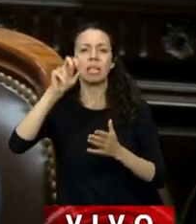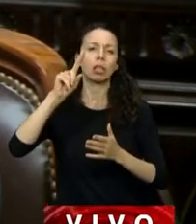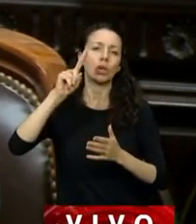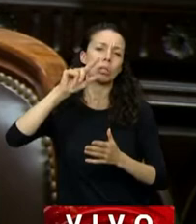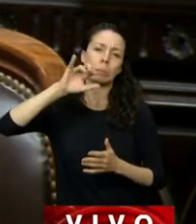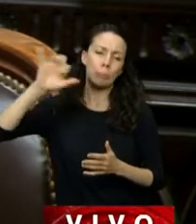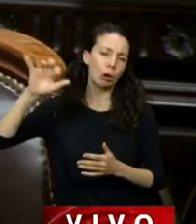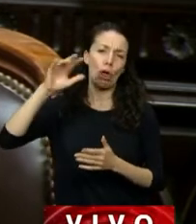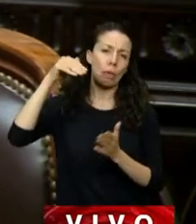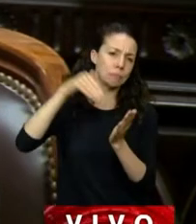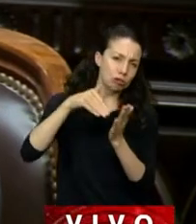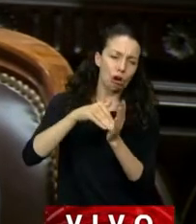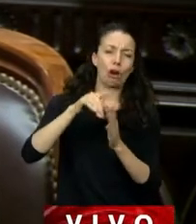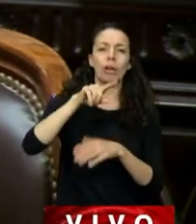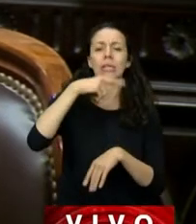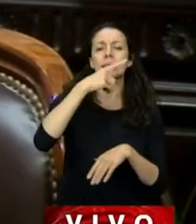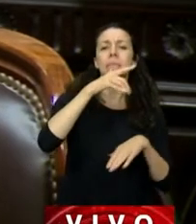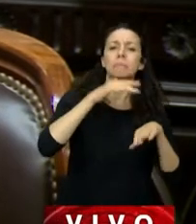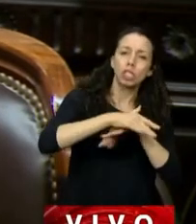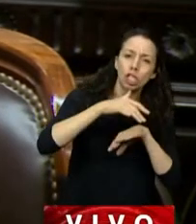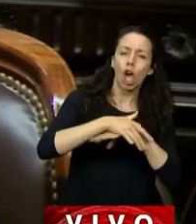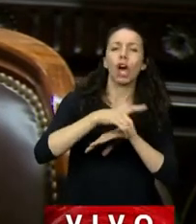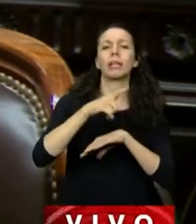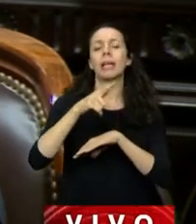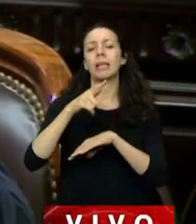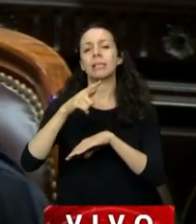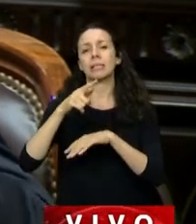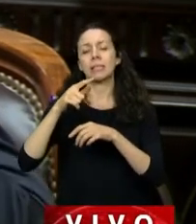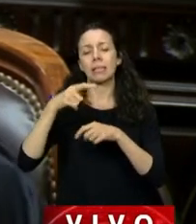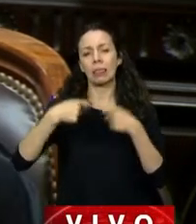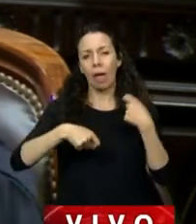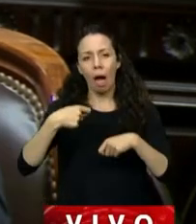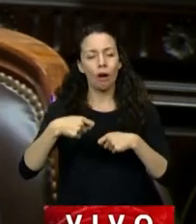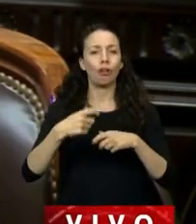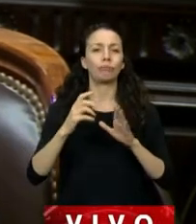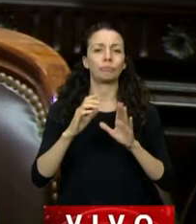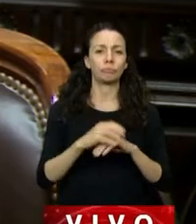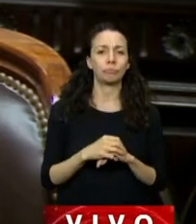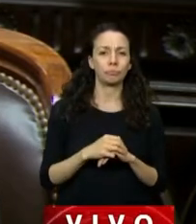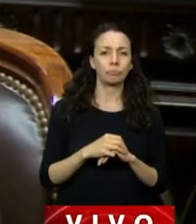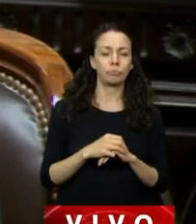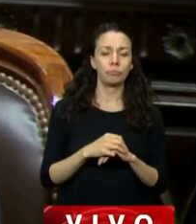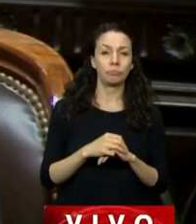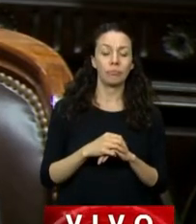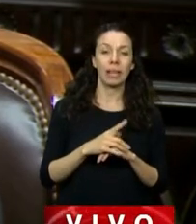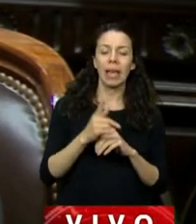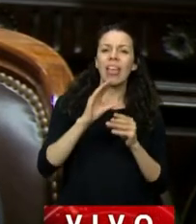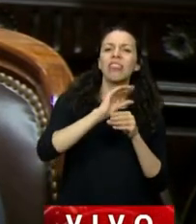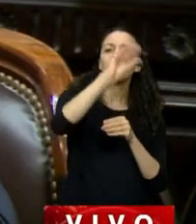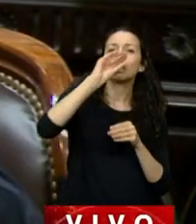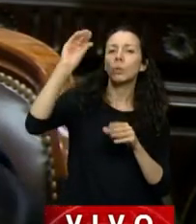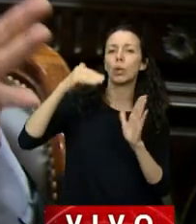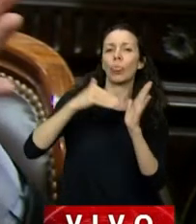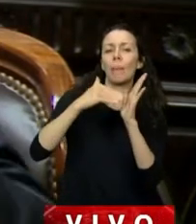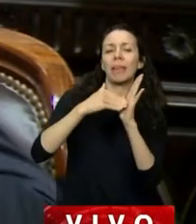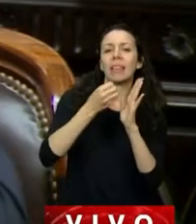300.000 millones, Misiones, Santiago. Ya que está distribuido en base a la población, pero también creo que hay